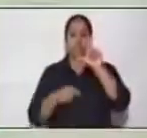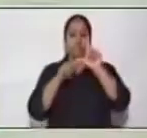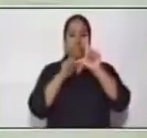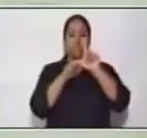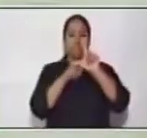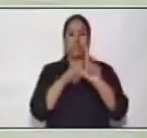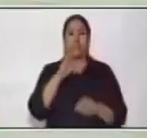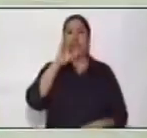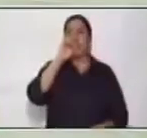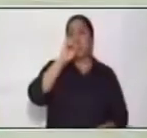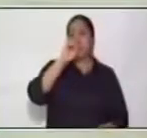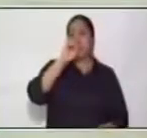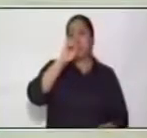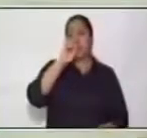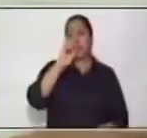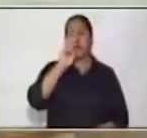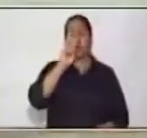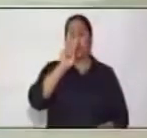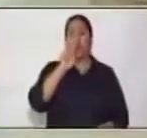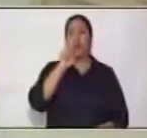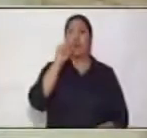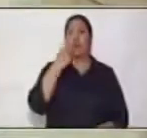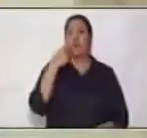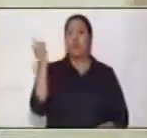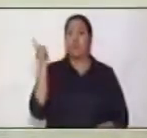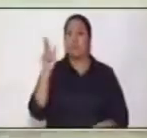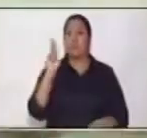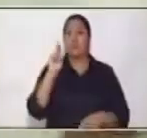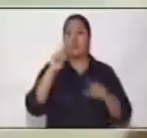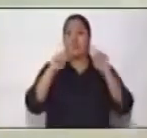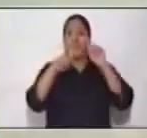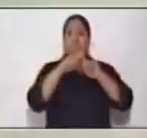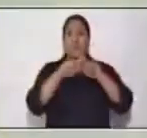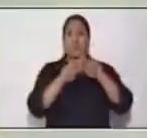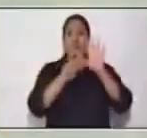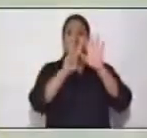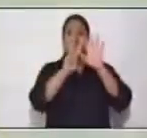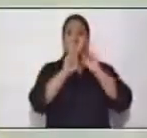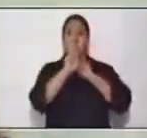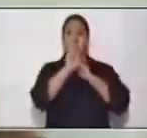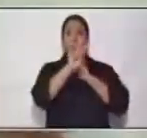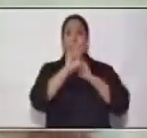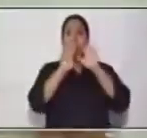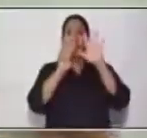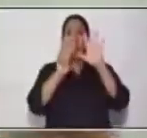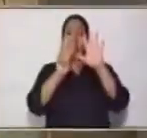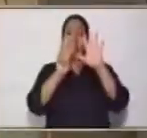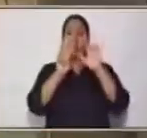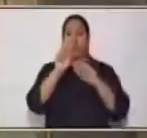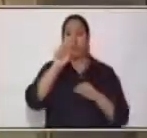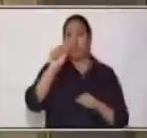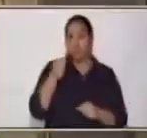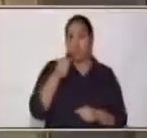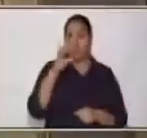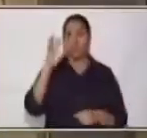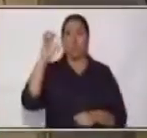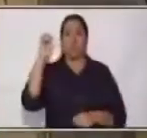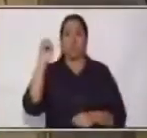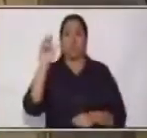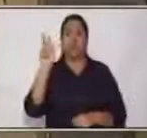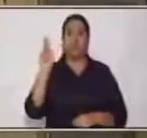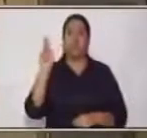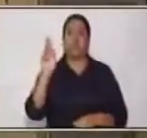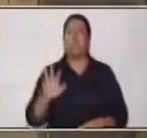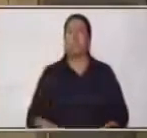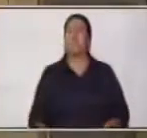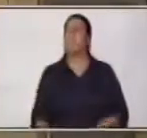0,28. Perdón, 28 en X. Entonces vamos 28 en X. Sí, 28, sí, sí, 28 en X y en Y. Y 0 en Y. Y 0